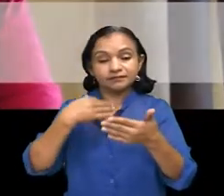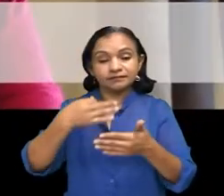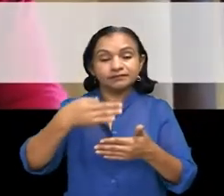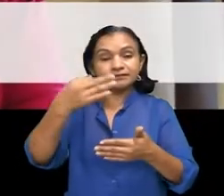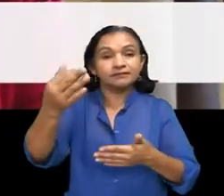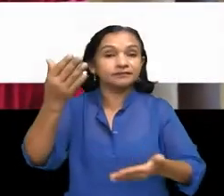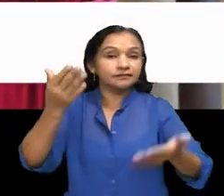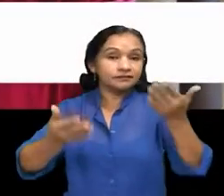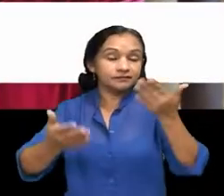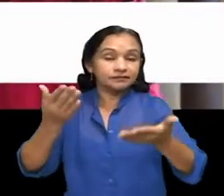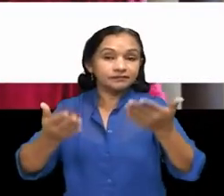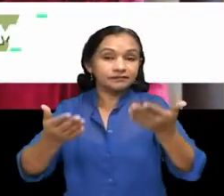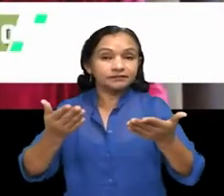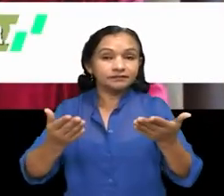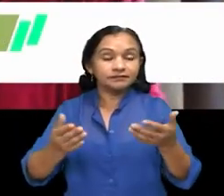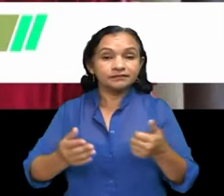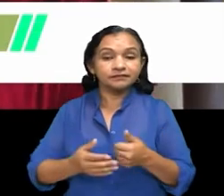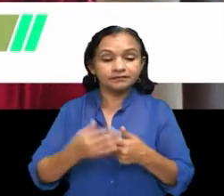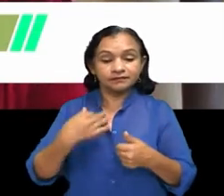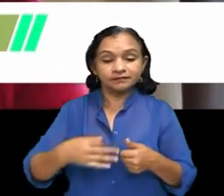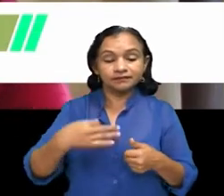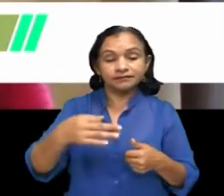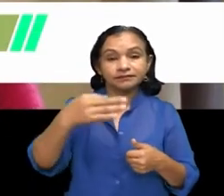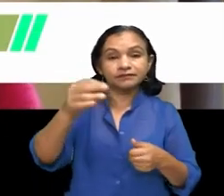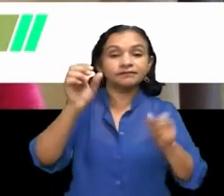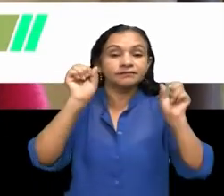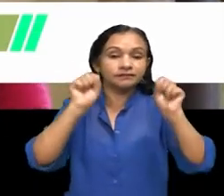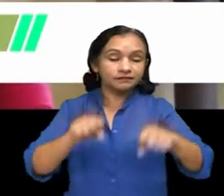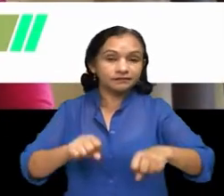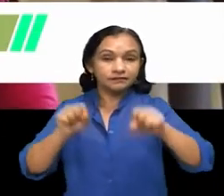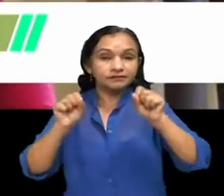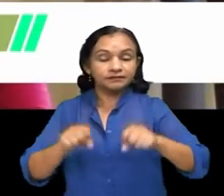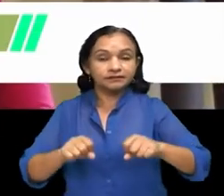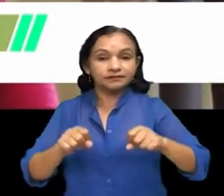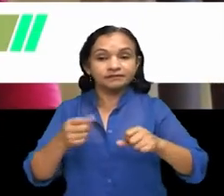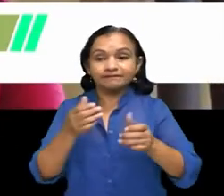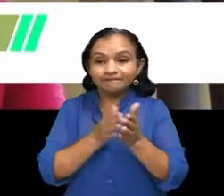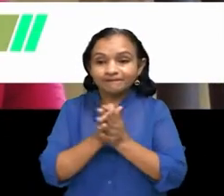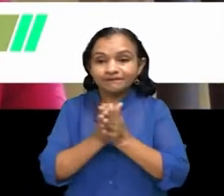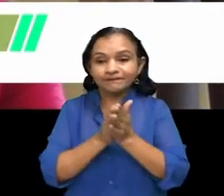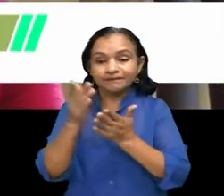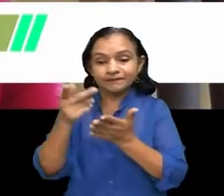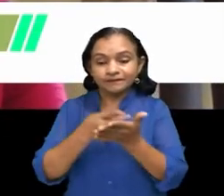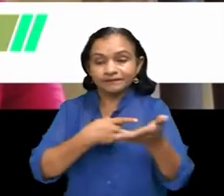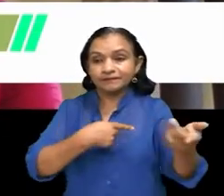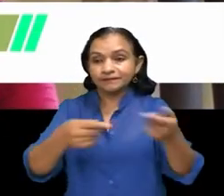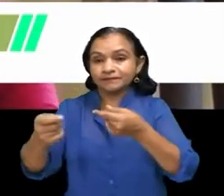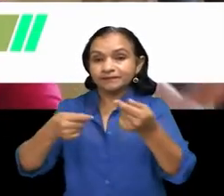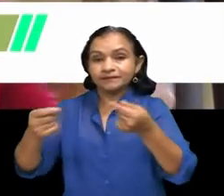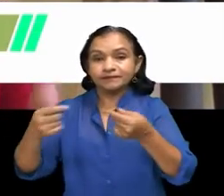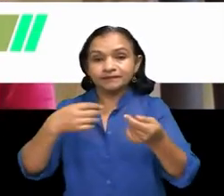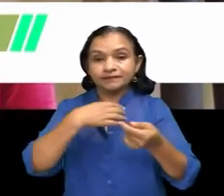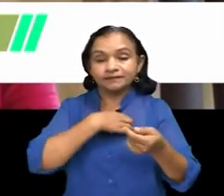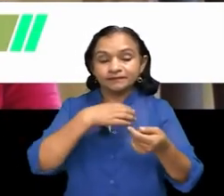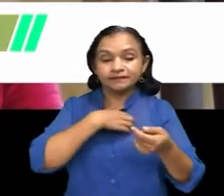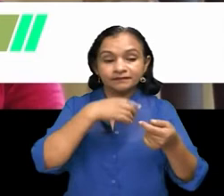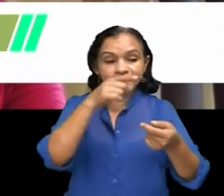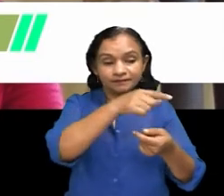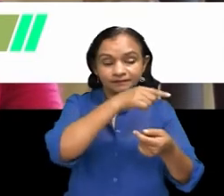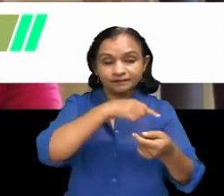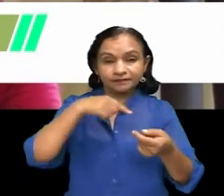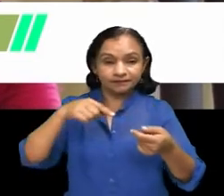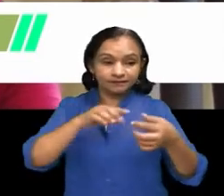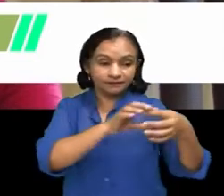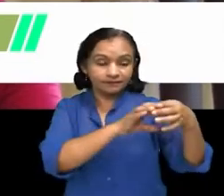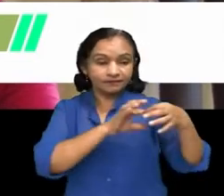¿verdad? Más adelante podemos echarlo a andar. De hecho, nosotros, los compañeros aquí